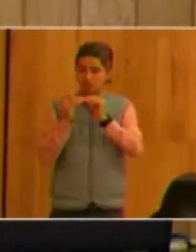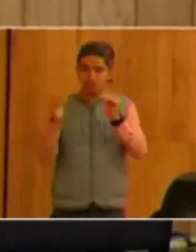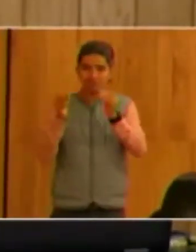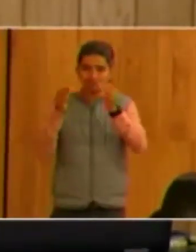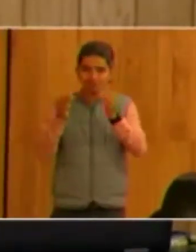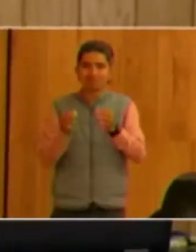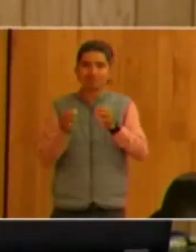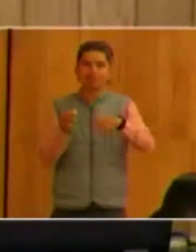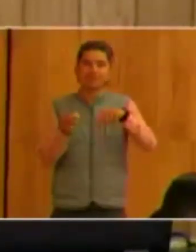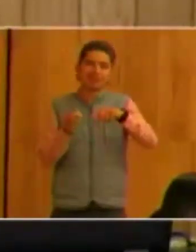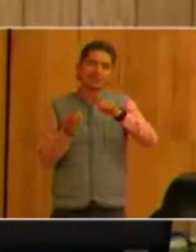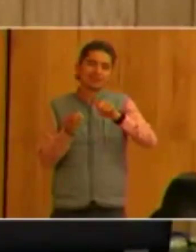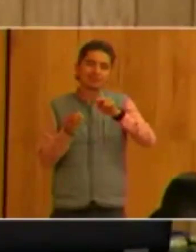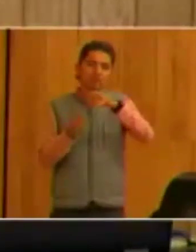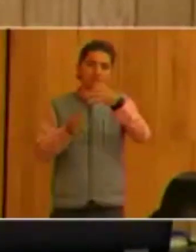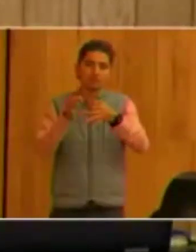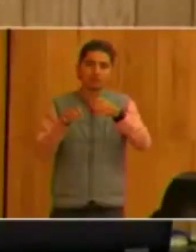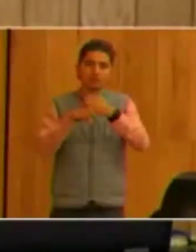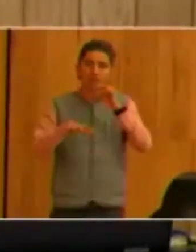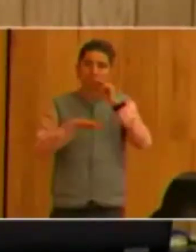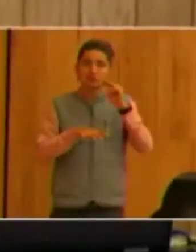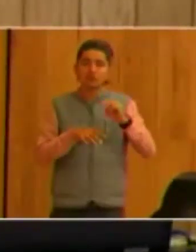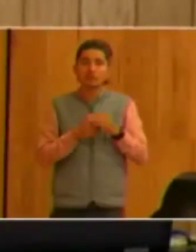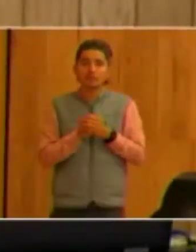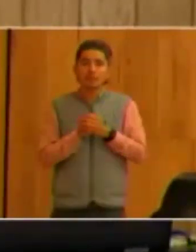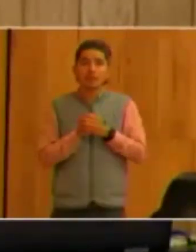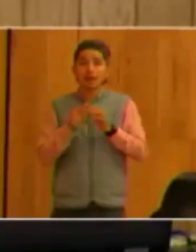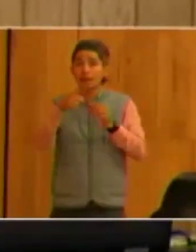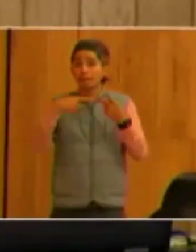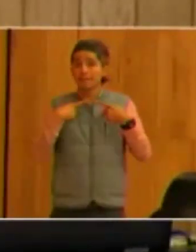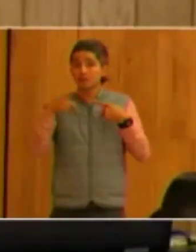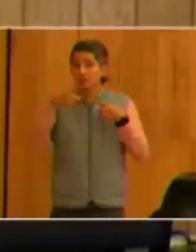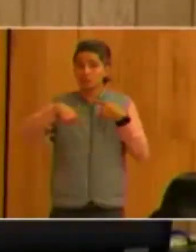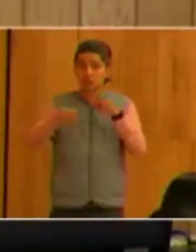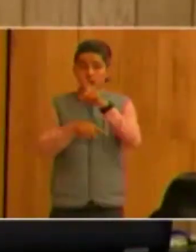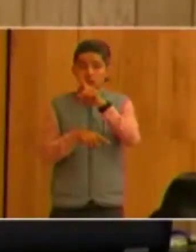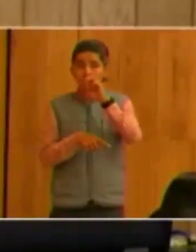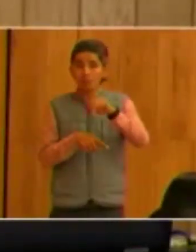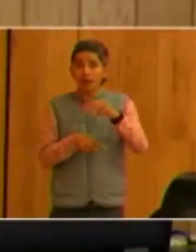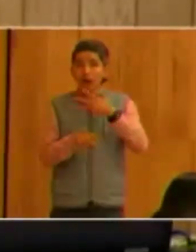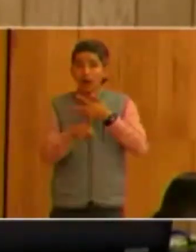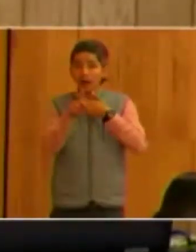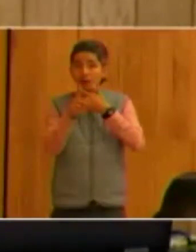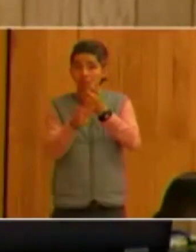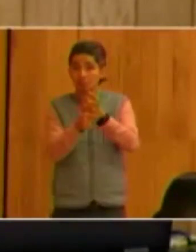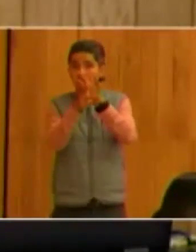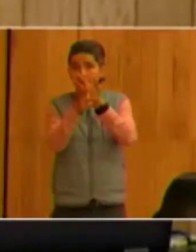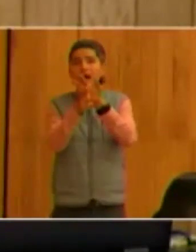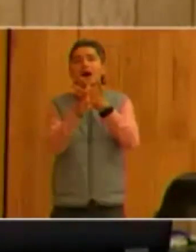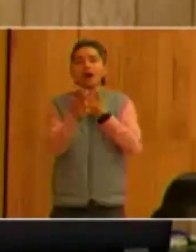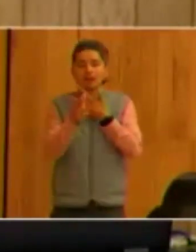Las personas que están conectadas por Zoom, les recordamos que habrá un formulario de asistencia que se colocará en el